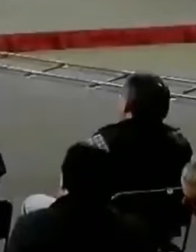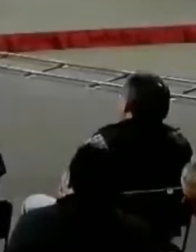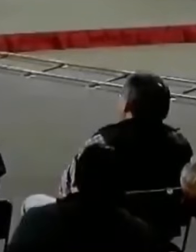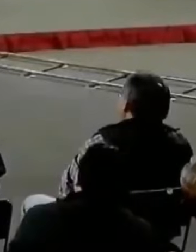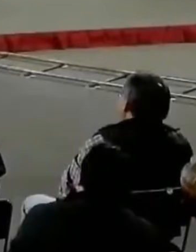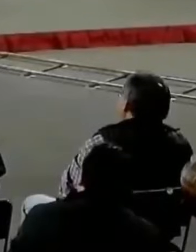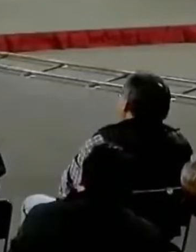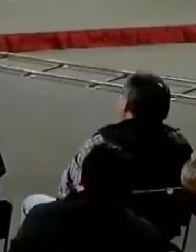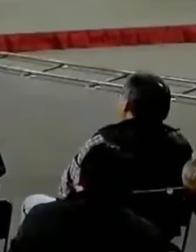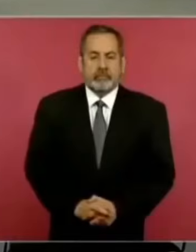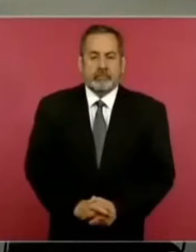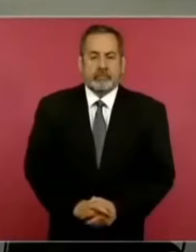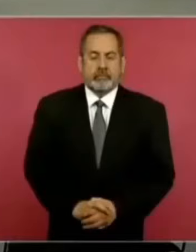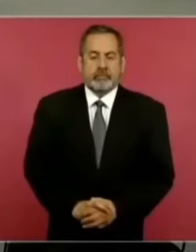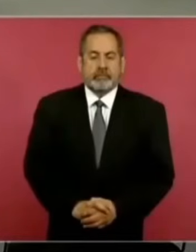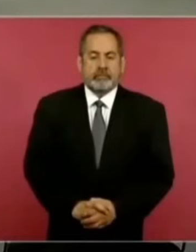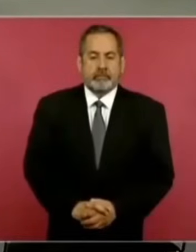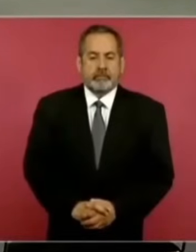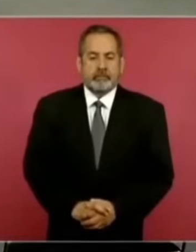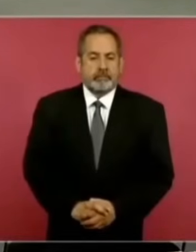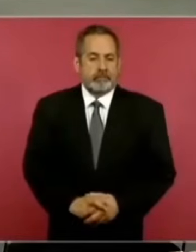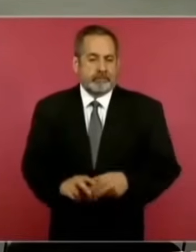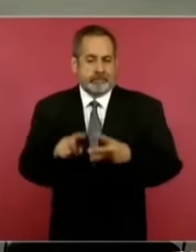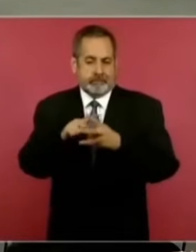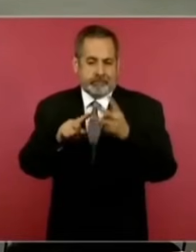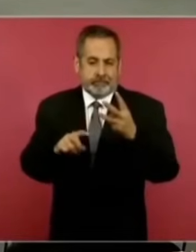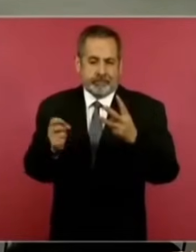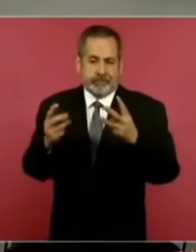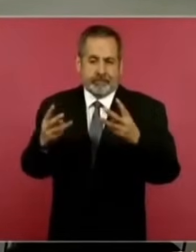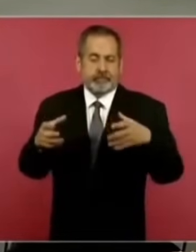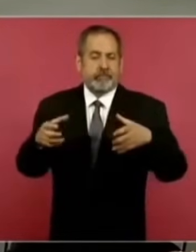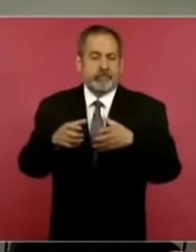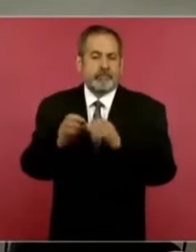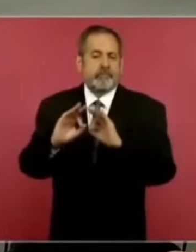Tres puras y tres impuras,